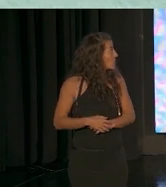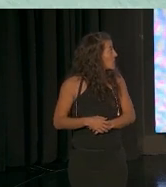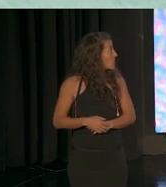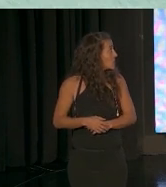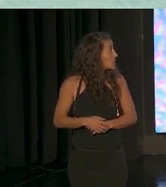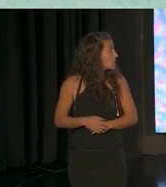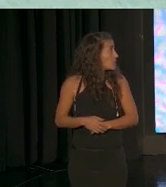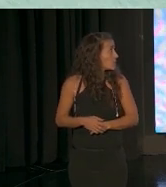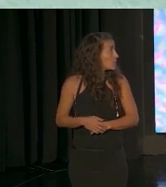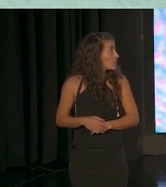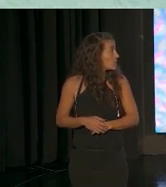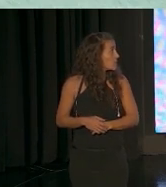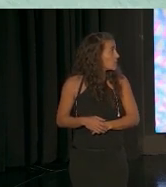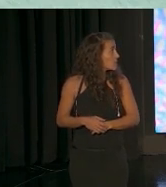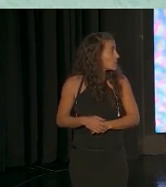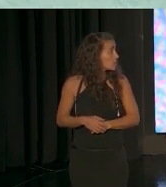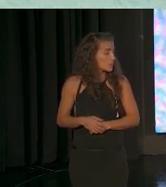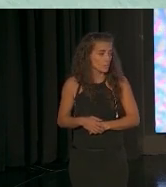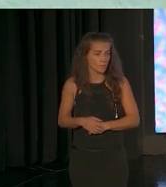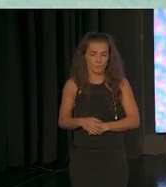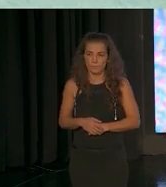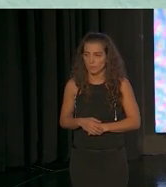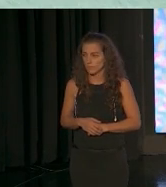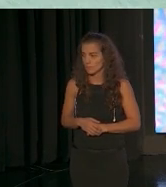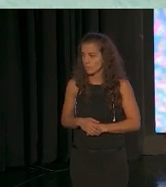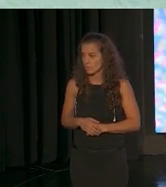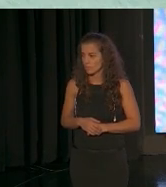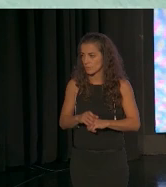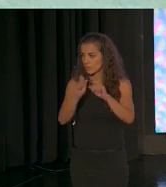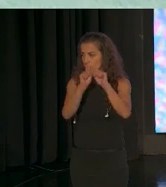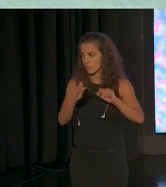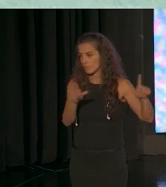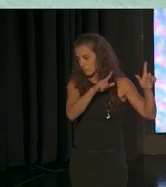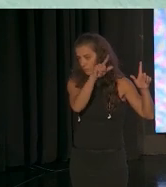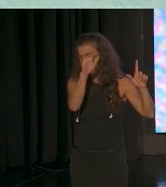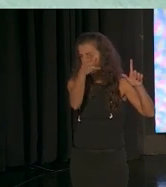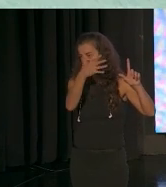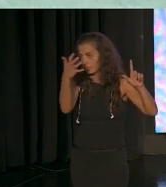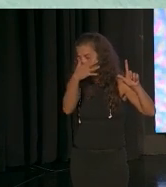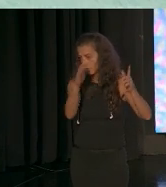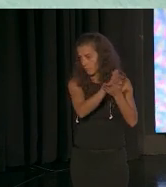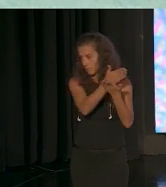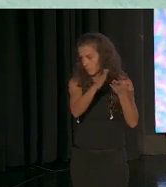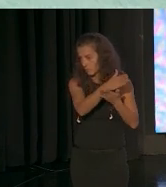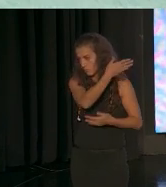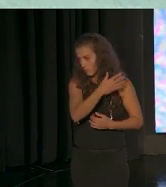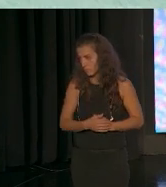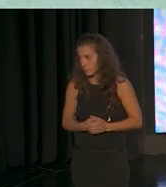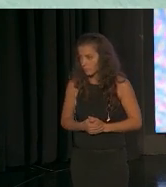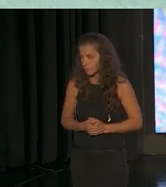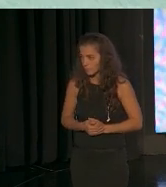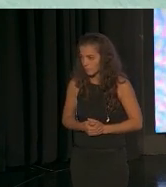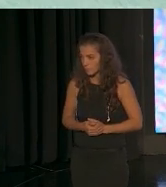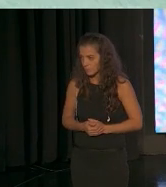olvidado. Mahmoud Darwish. Poeta palestino de su obra La huella de la mariposa, un pequeño homenaje a mi